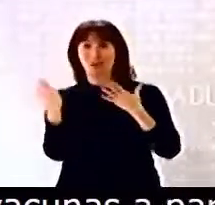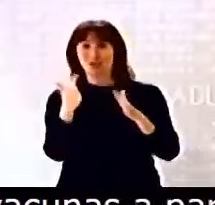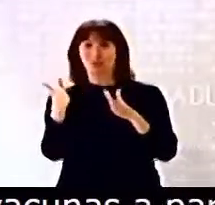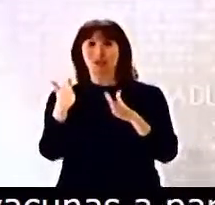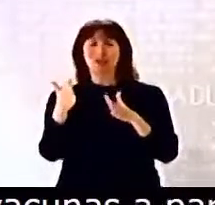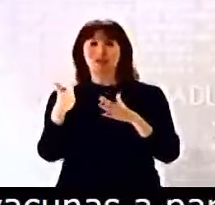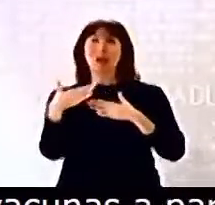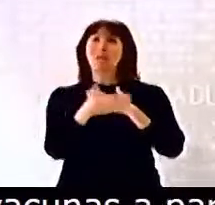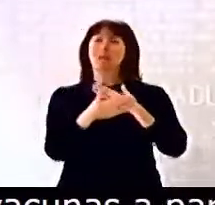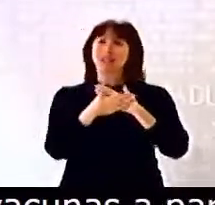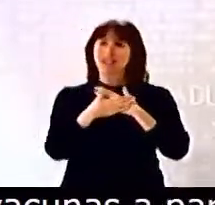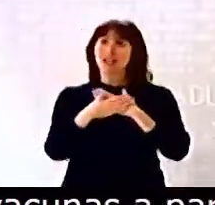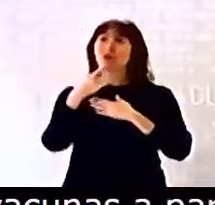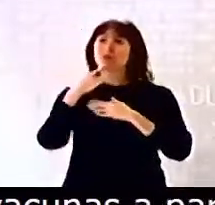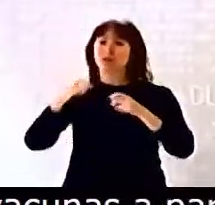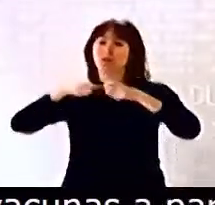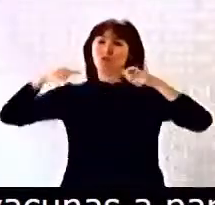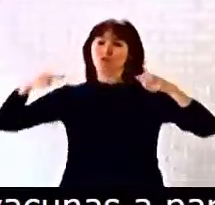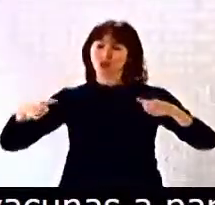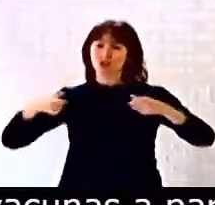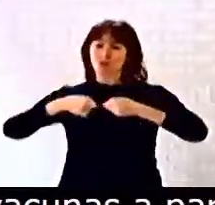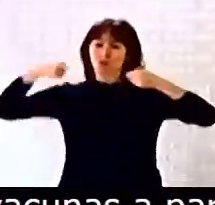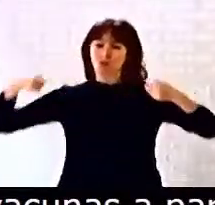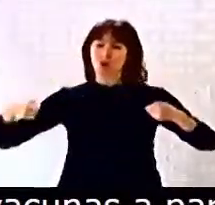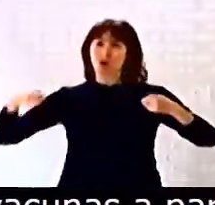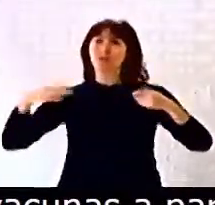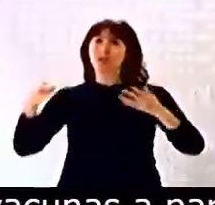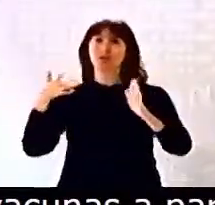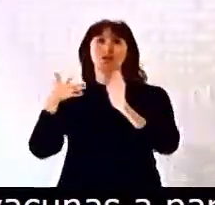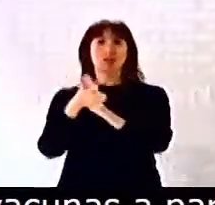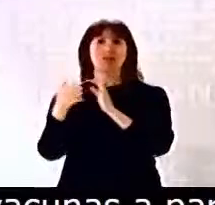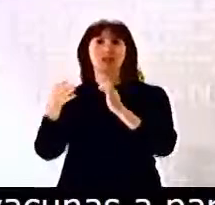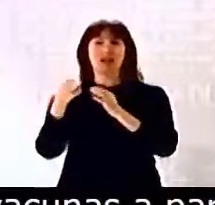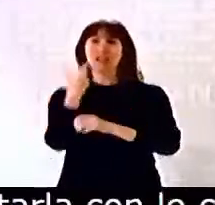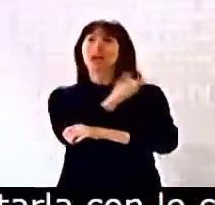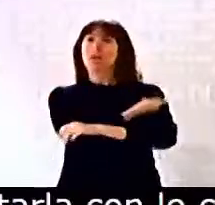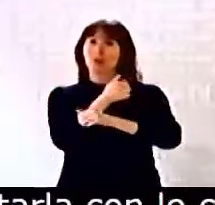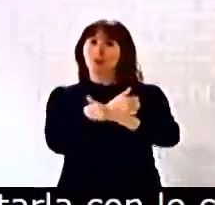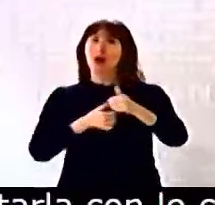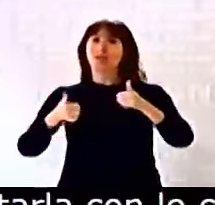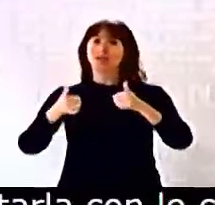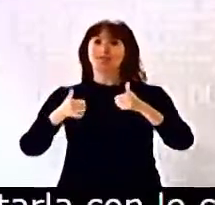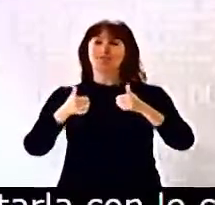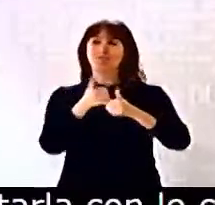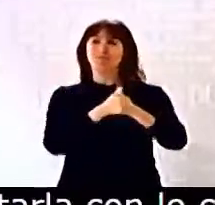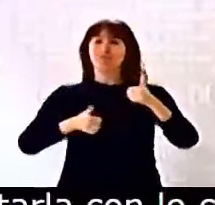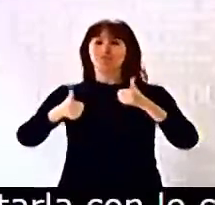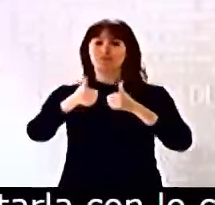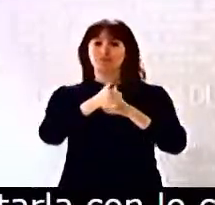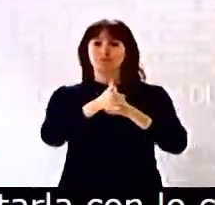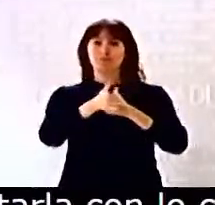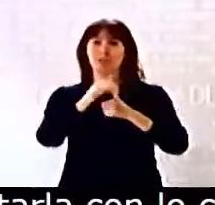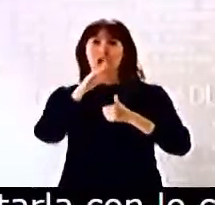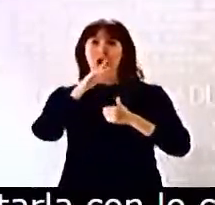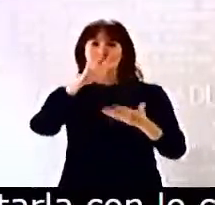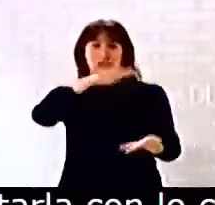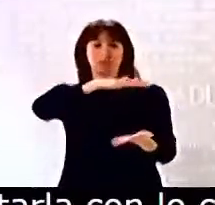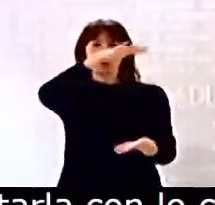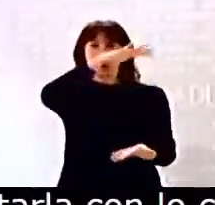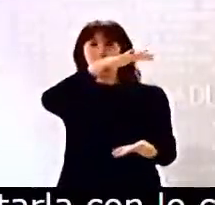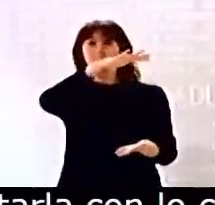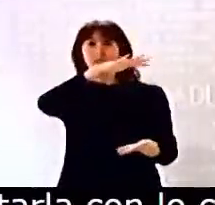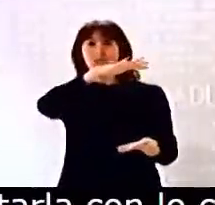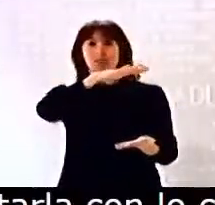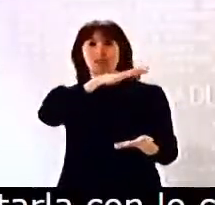comprometido a incrementarla, con lo cual esta sigue siendo la vacuna predominante en el stock de